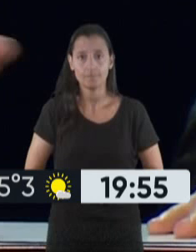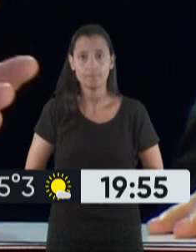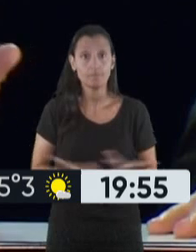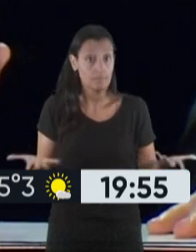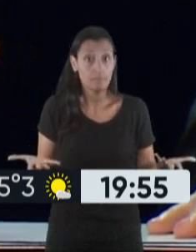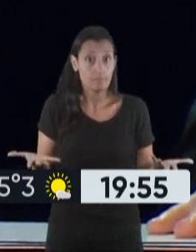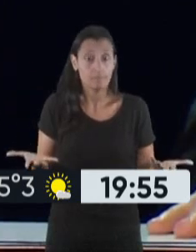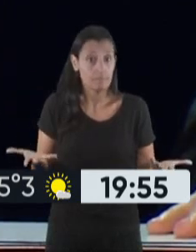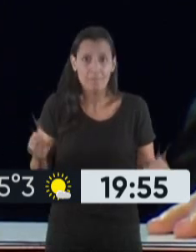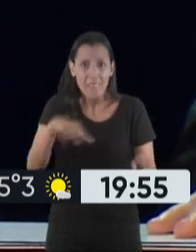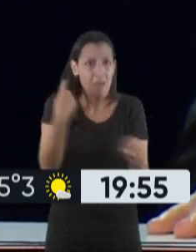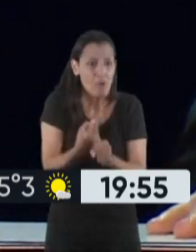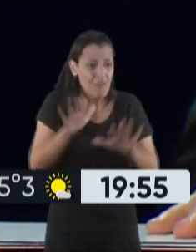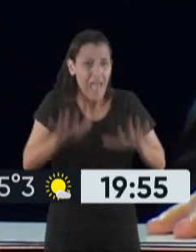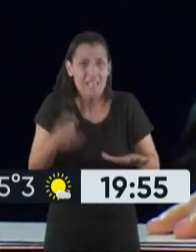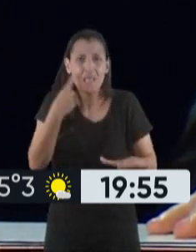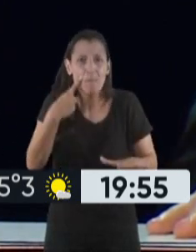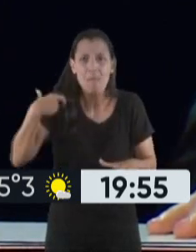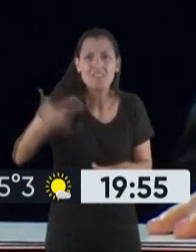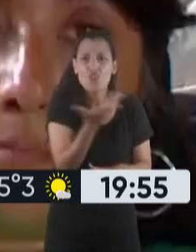Porque era imposible seguir viviendo en esa sociedad.